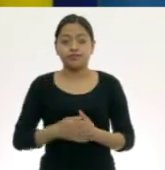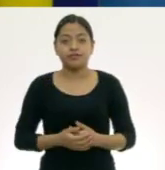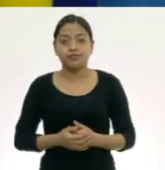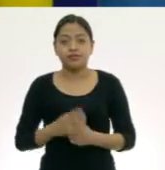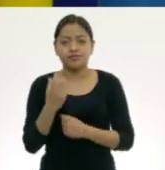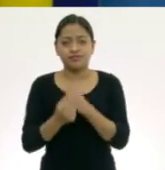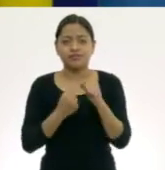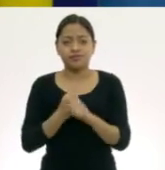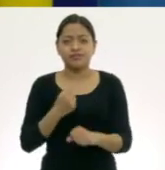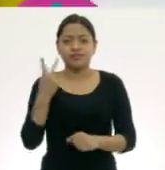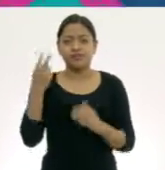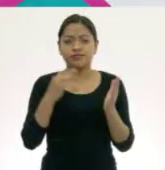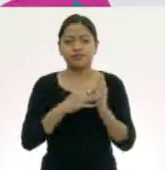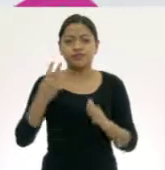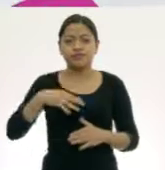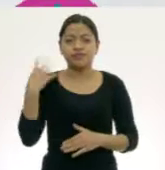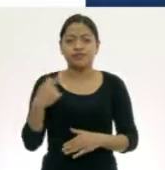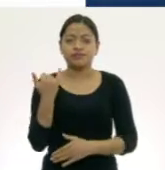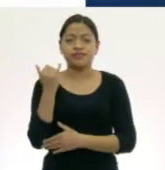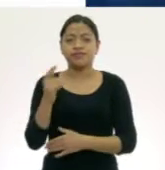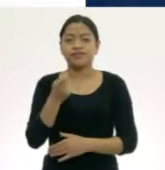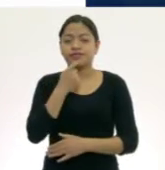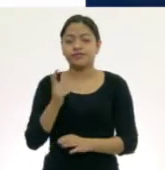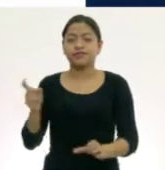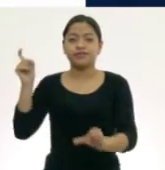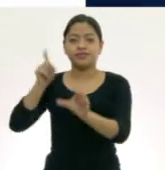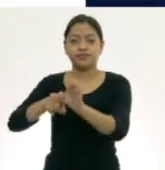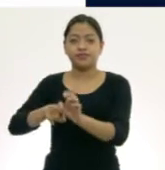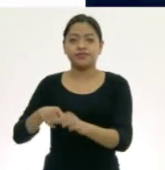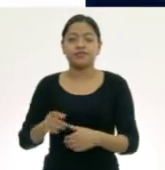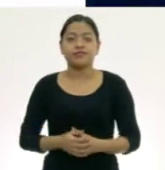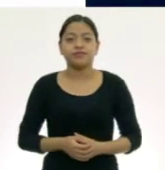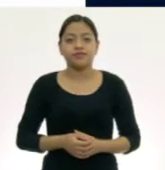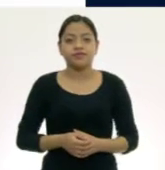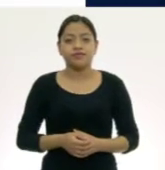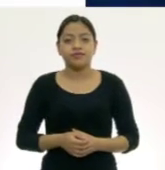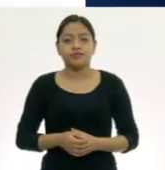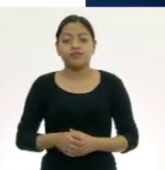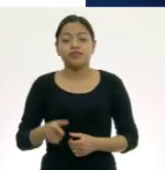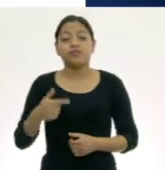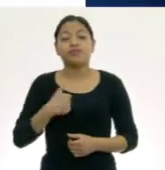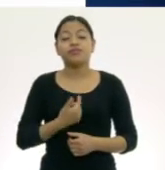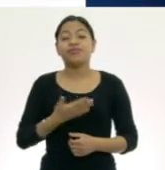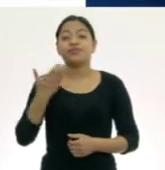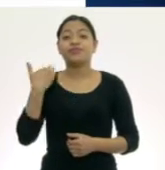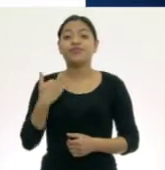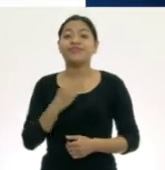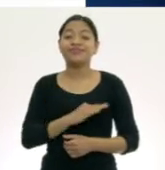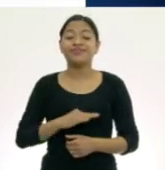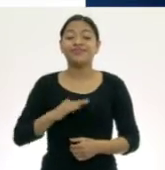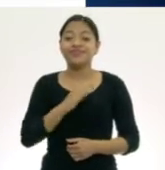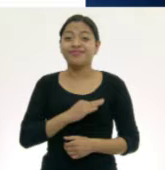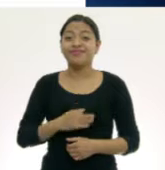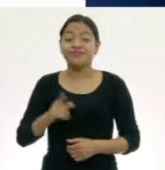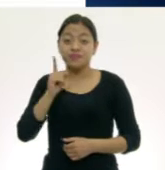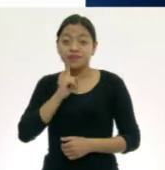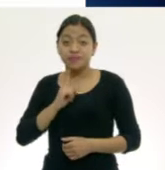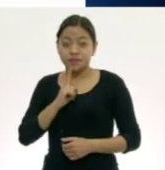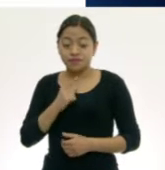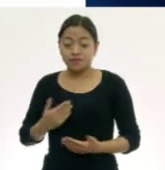año 2014 ingresé a preescolar. En la tercera, fui muy feliz con el nacimiento de mi